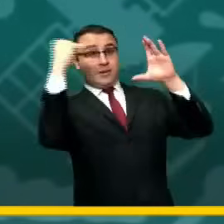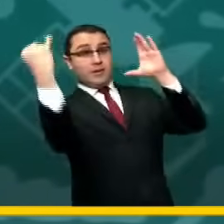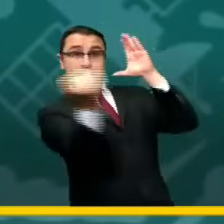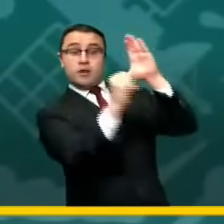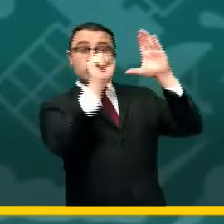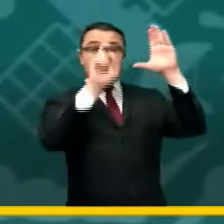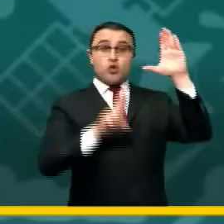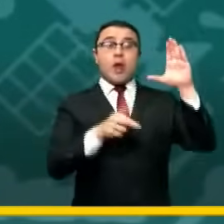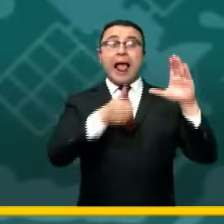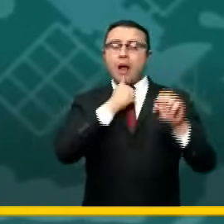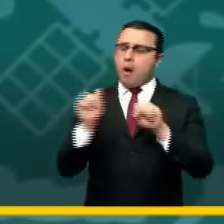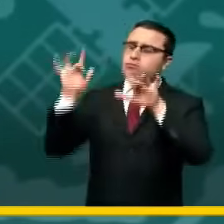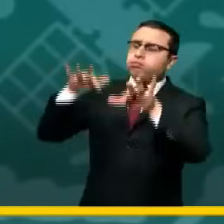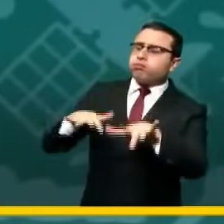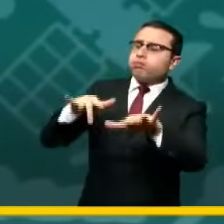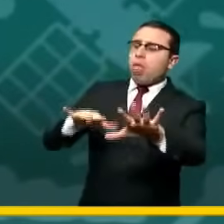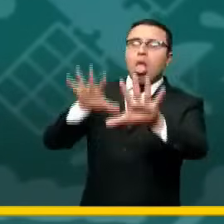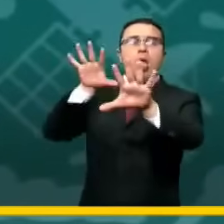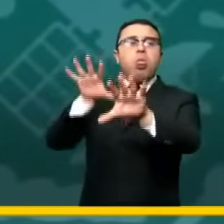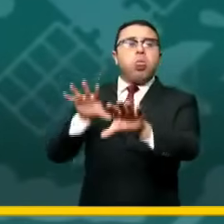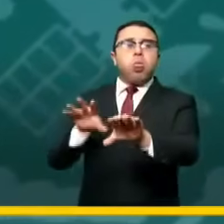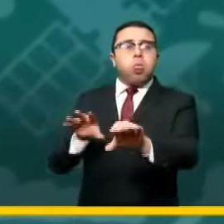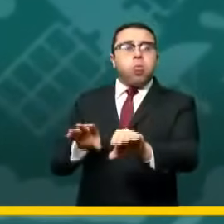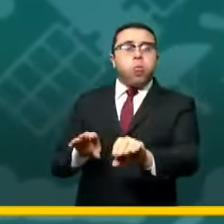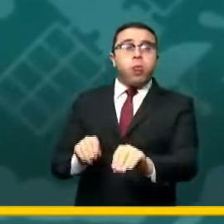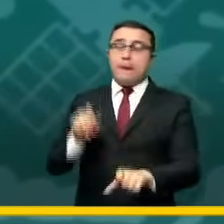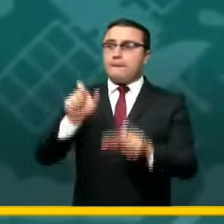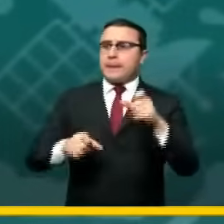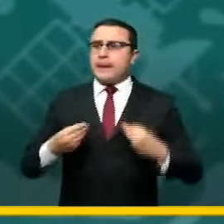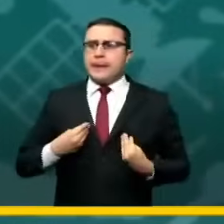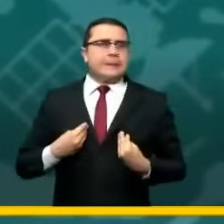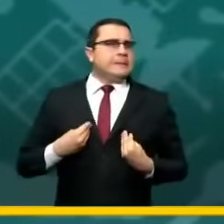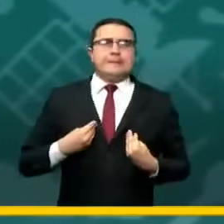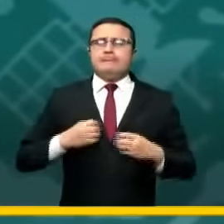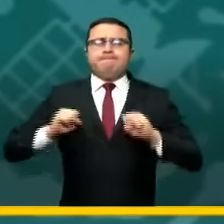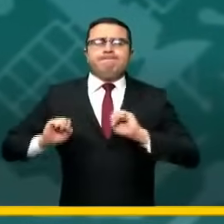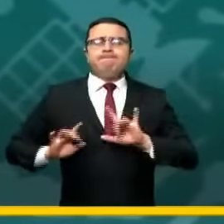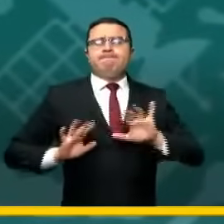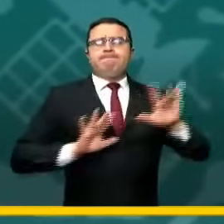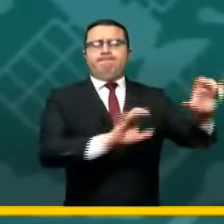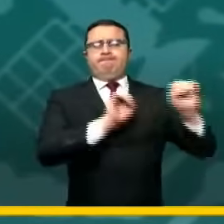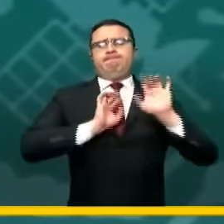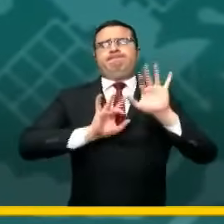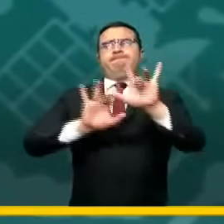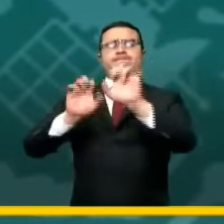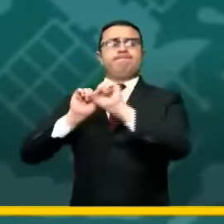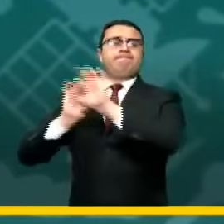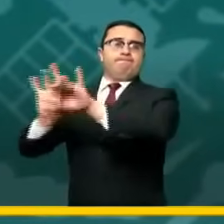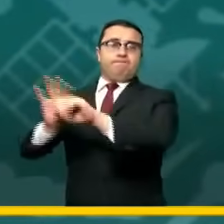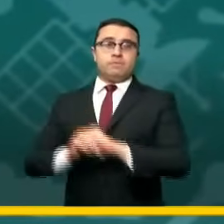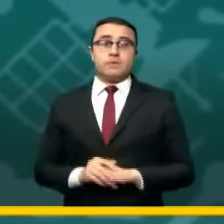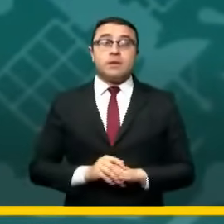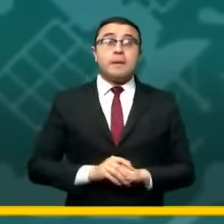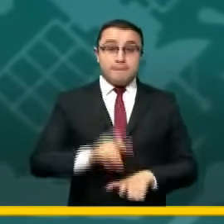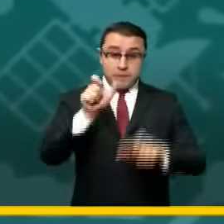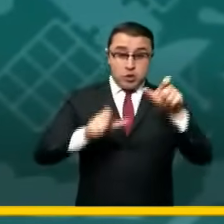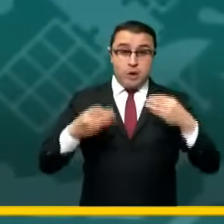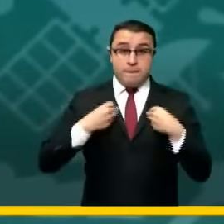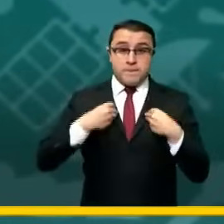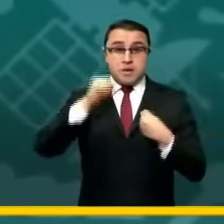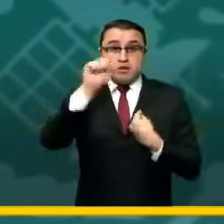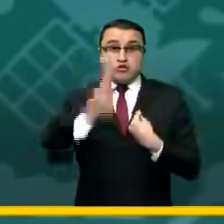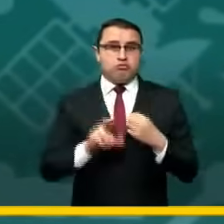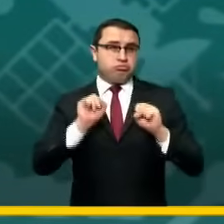disminuye el agua líquida y se provoca el éxodo. El vaciamiento de población del sur y